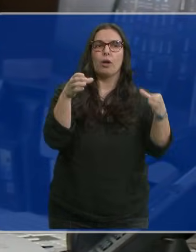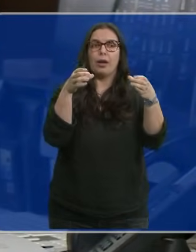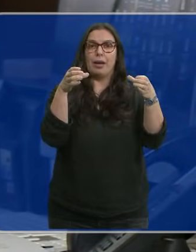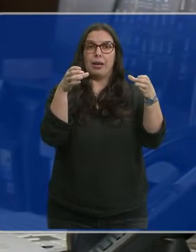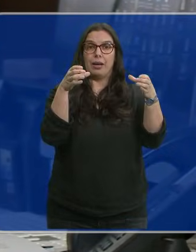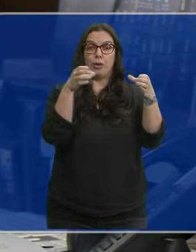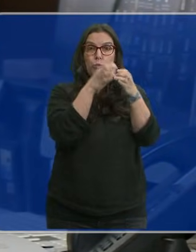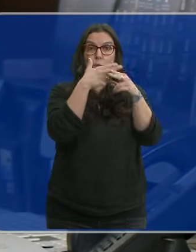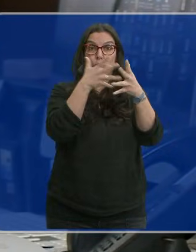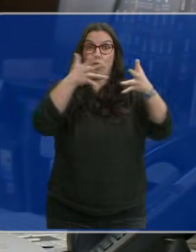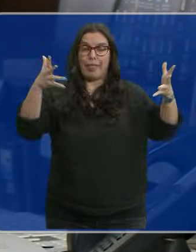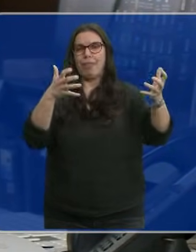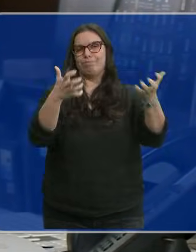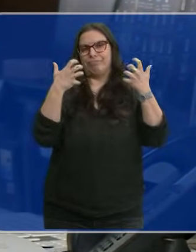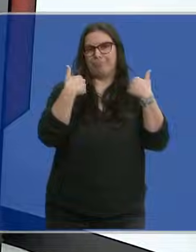partidos grandes.